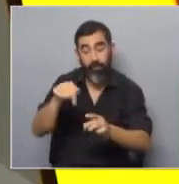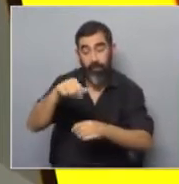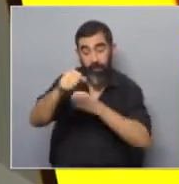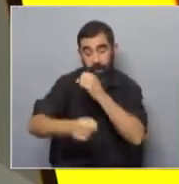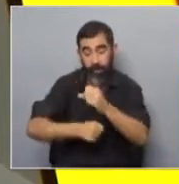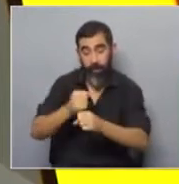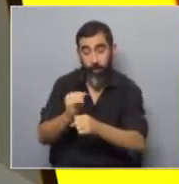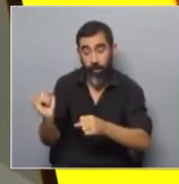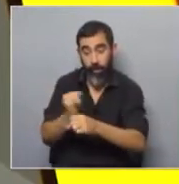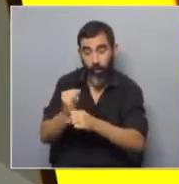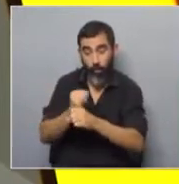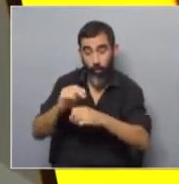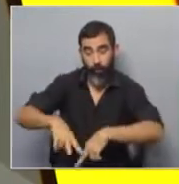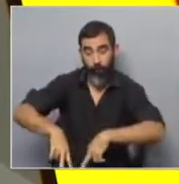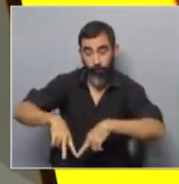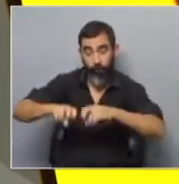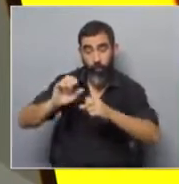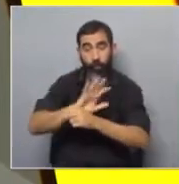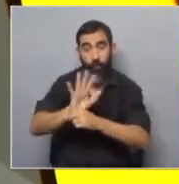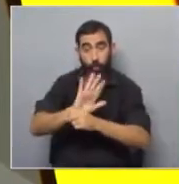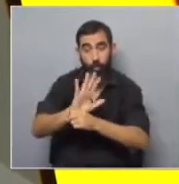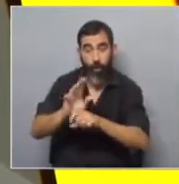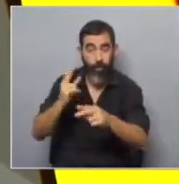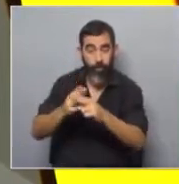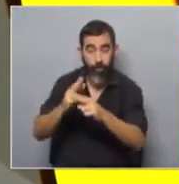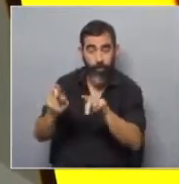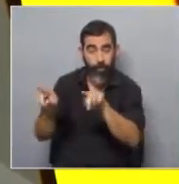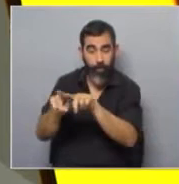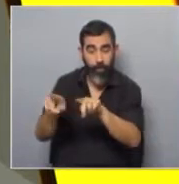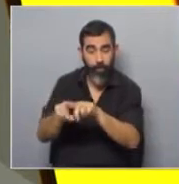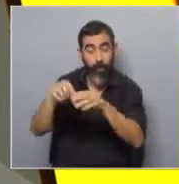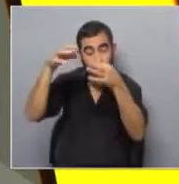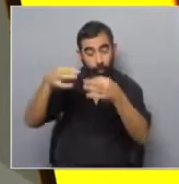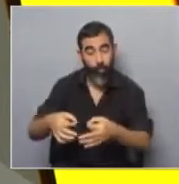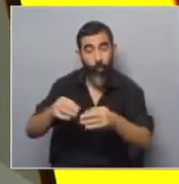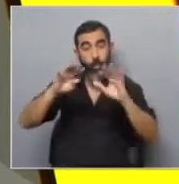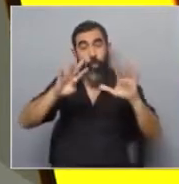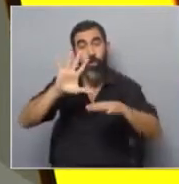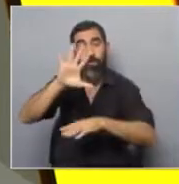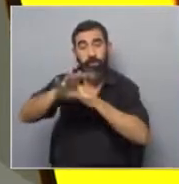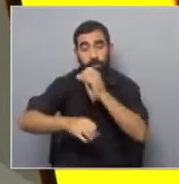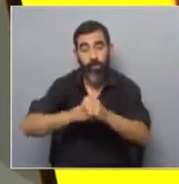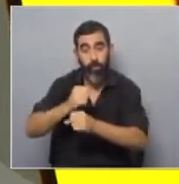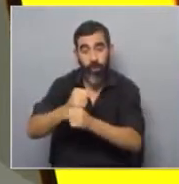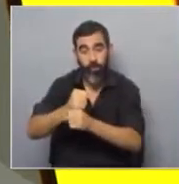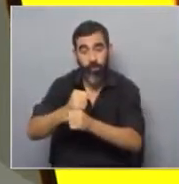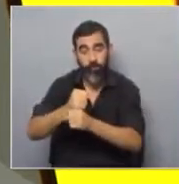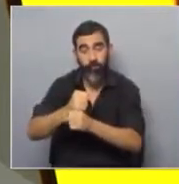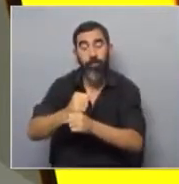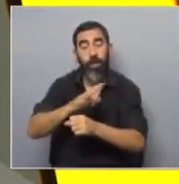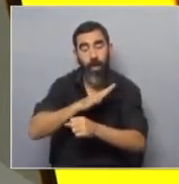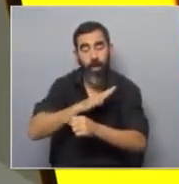el Instituto de Investigaciones Biológicas, el doctor Clemente Estable, está cumpliendo 95 años. Y hay toda una línea